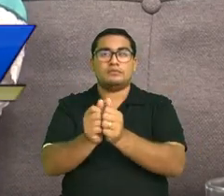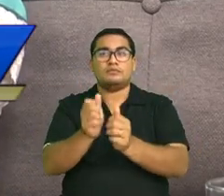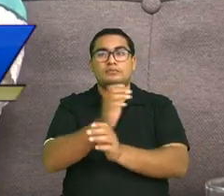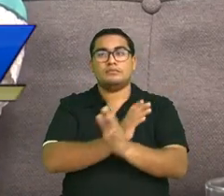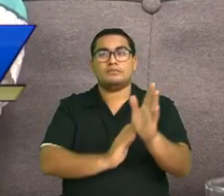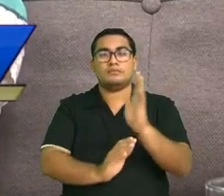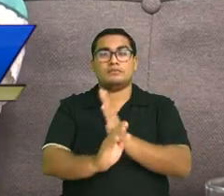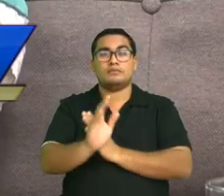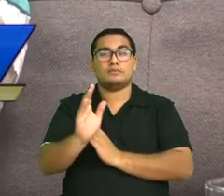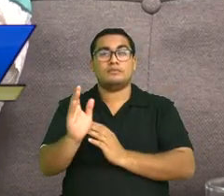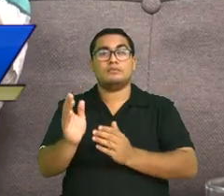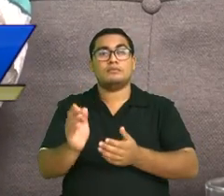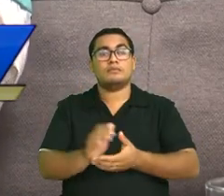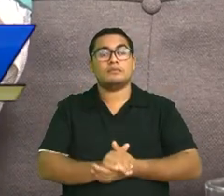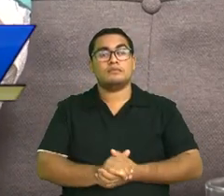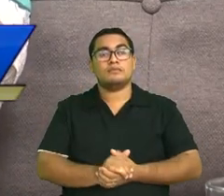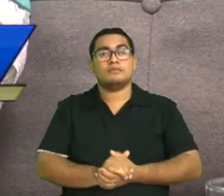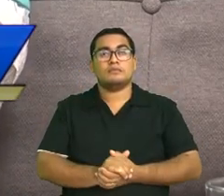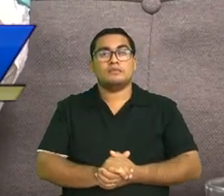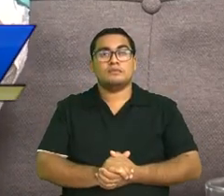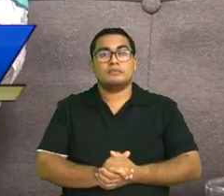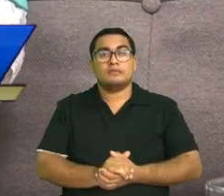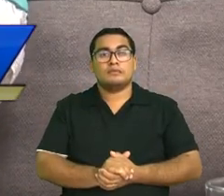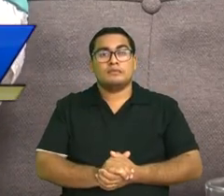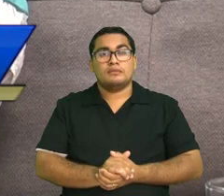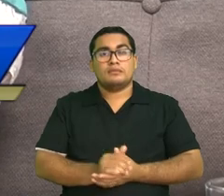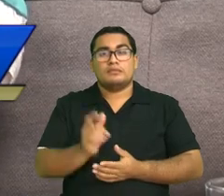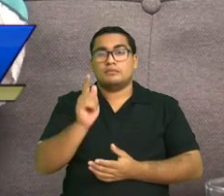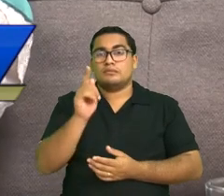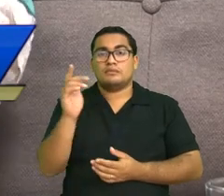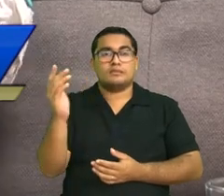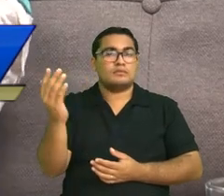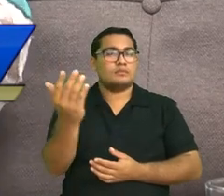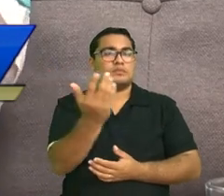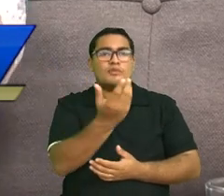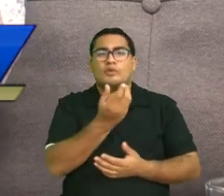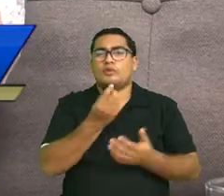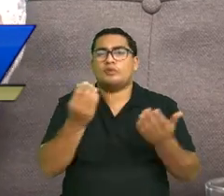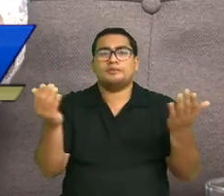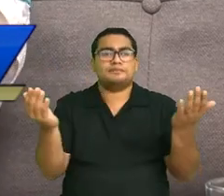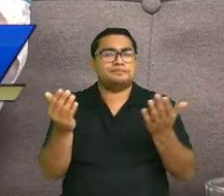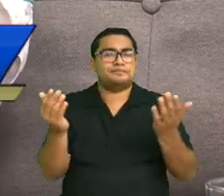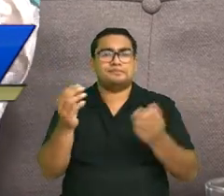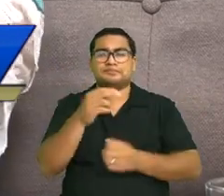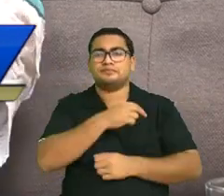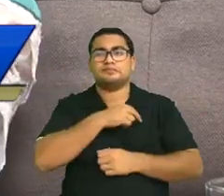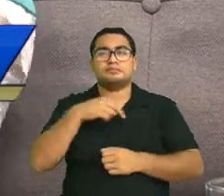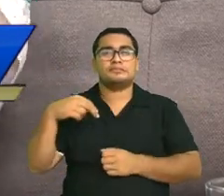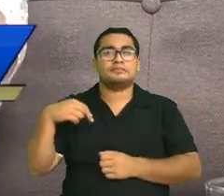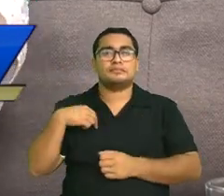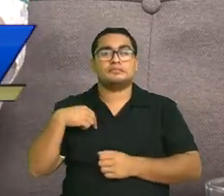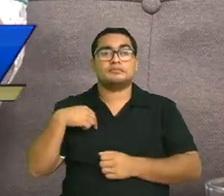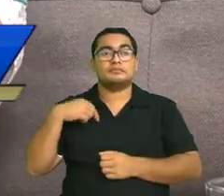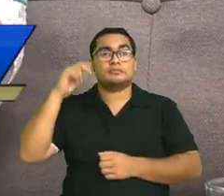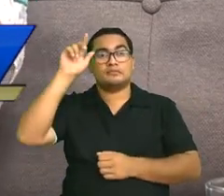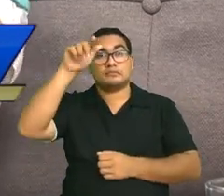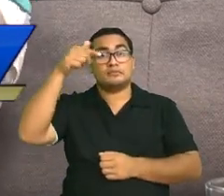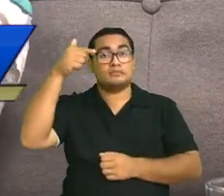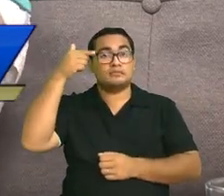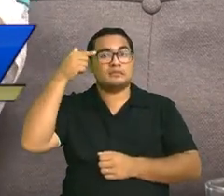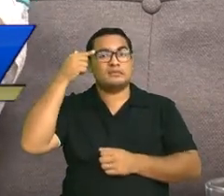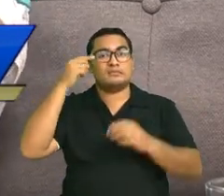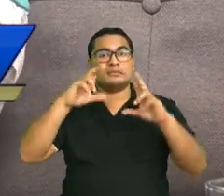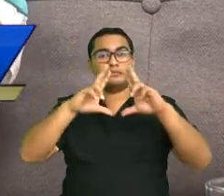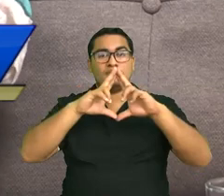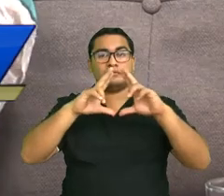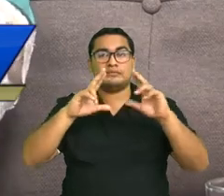con discapacidad. Creo que todo eso es parte, digamos, de este accionar, ¿verdad?, que tiene el Estado de Nicaragua, y en